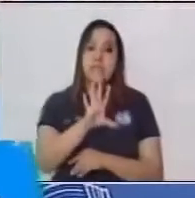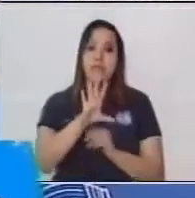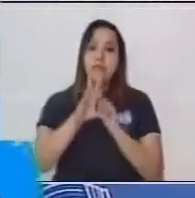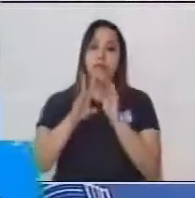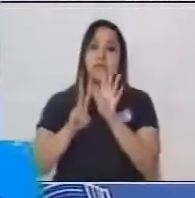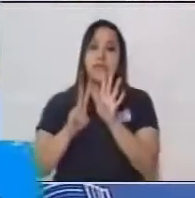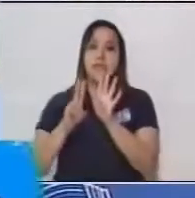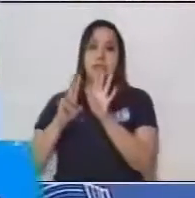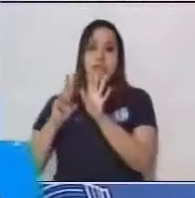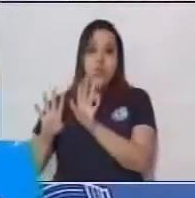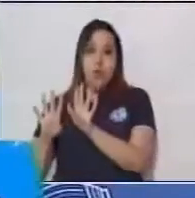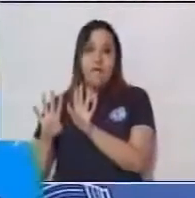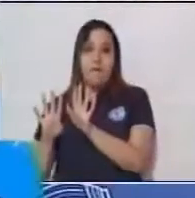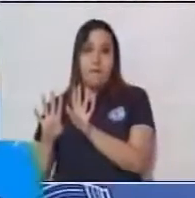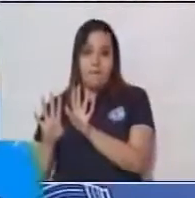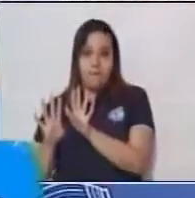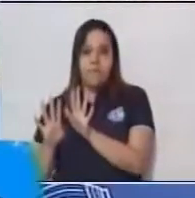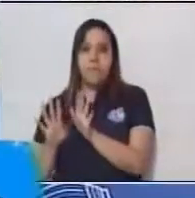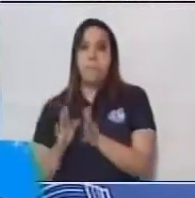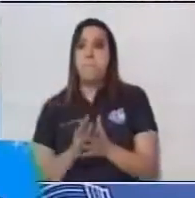7, 9.